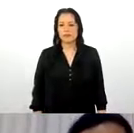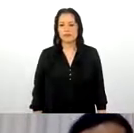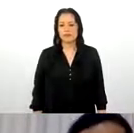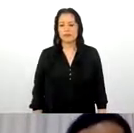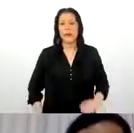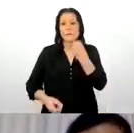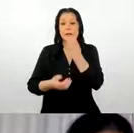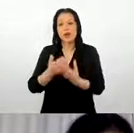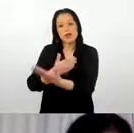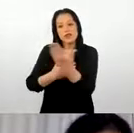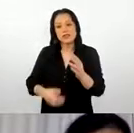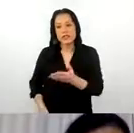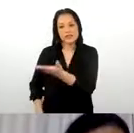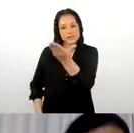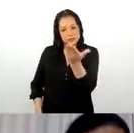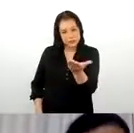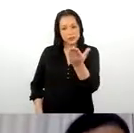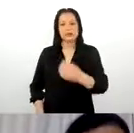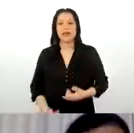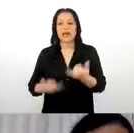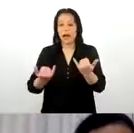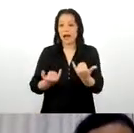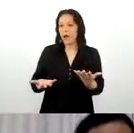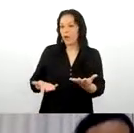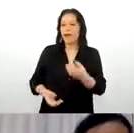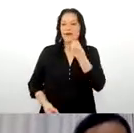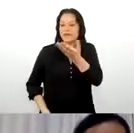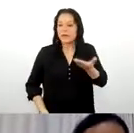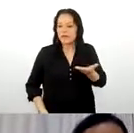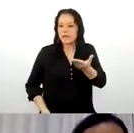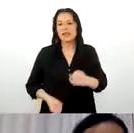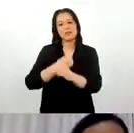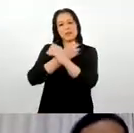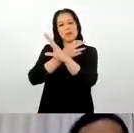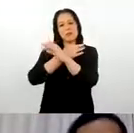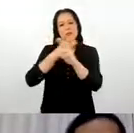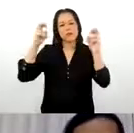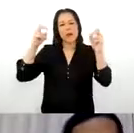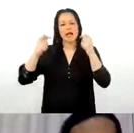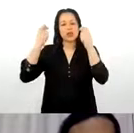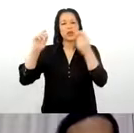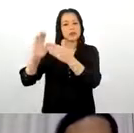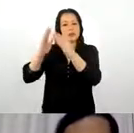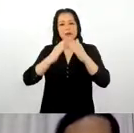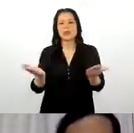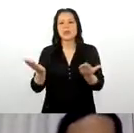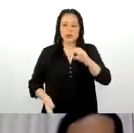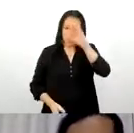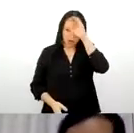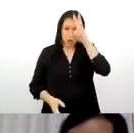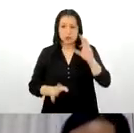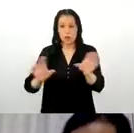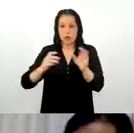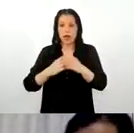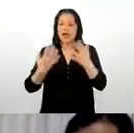Muy buenos días, tengan todos ustedes. En esta oportunidad les damos la bienvenida al webinar Turismo Comunitario en Cusco, desarrollado en el marco